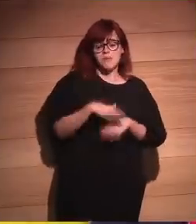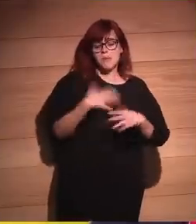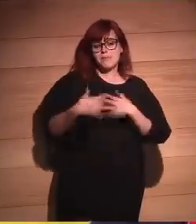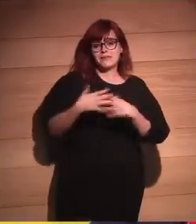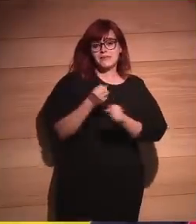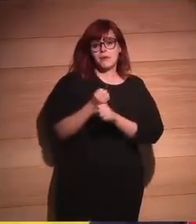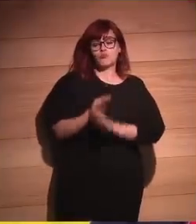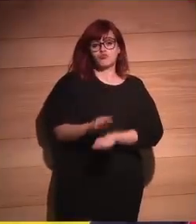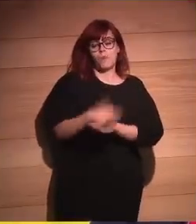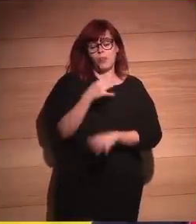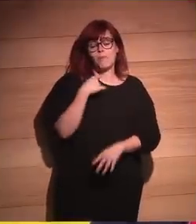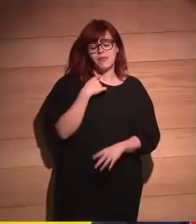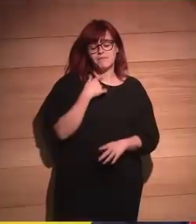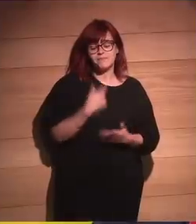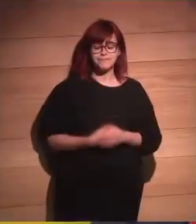¿no?